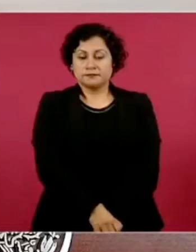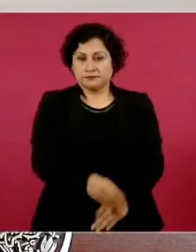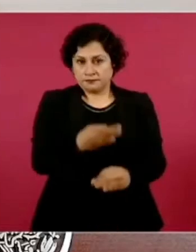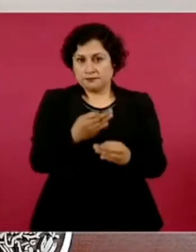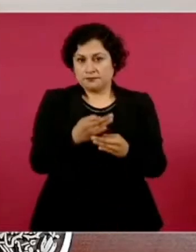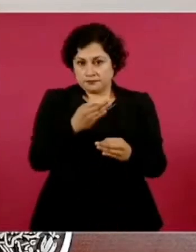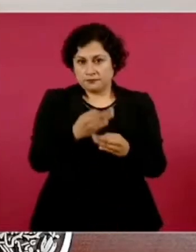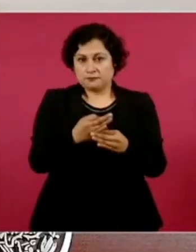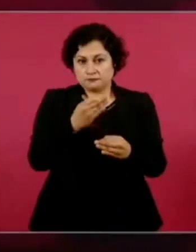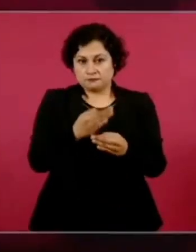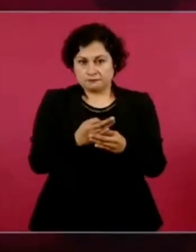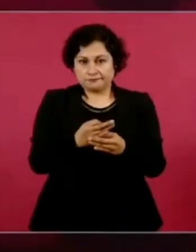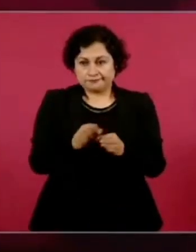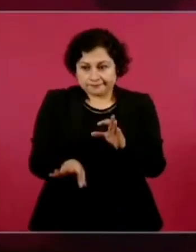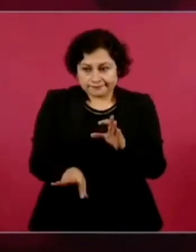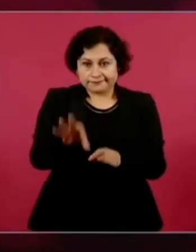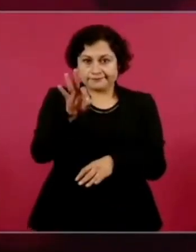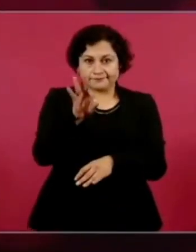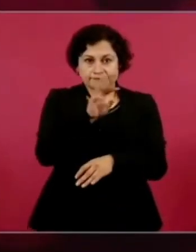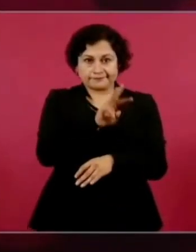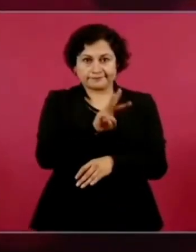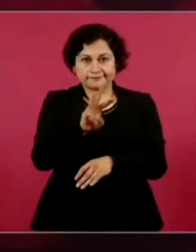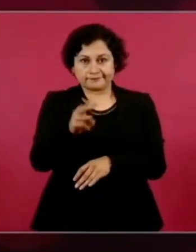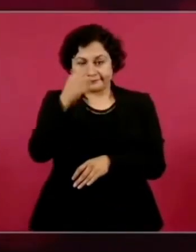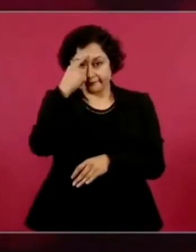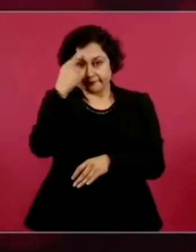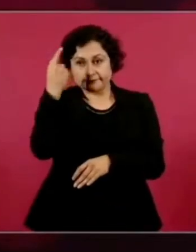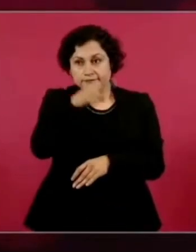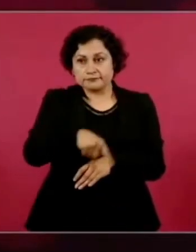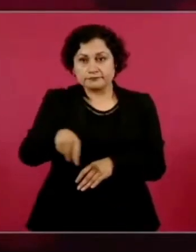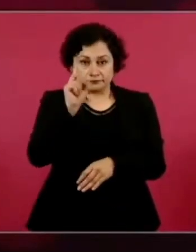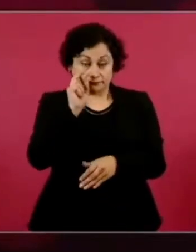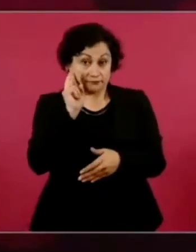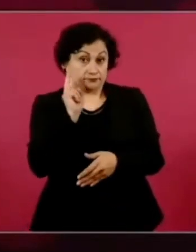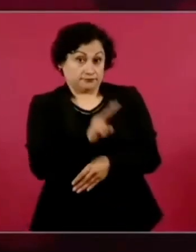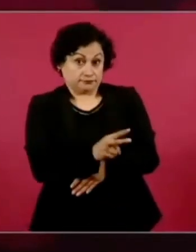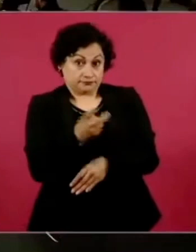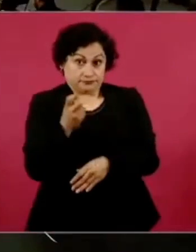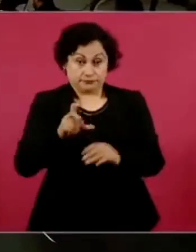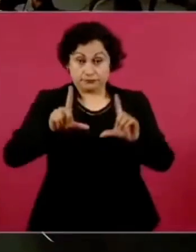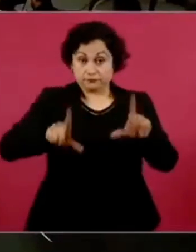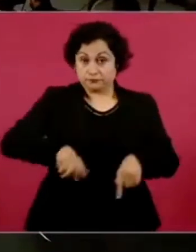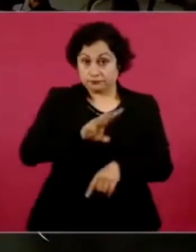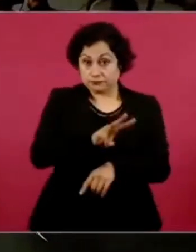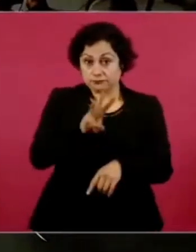publicidad a esa paginita, porque es muy buena.